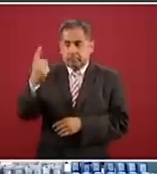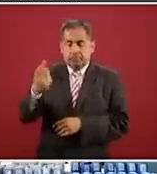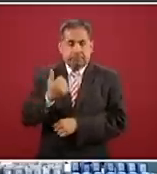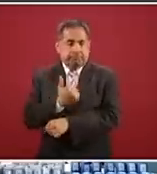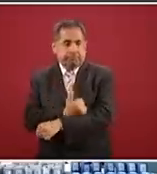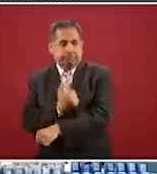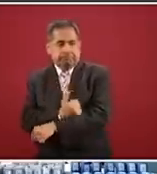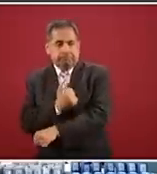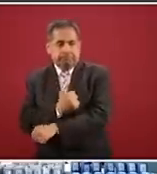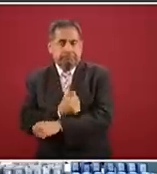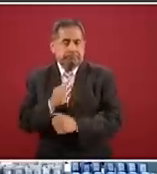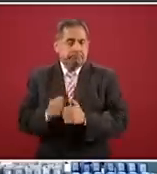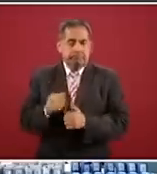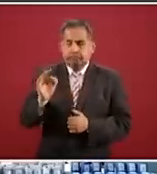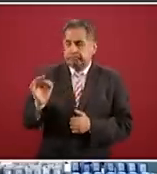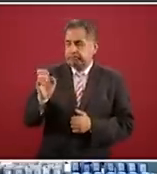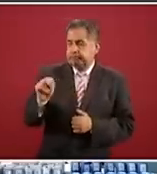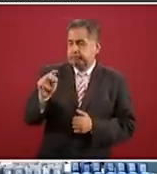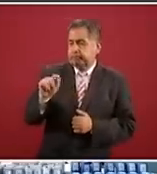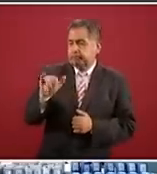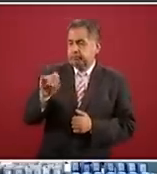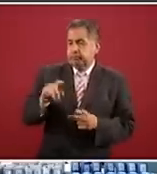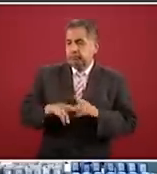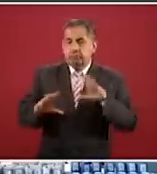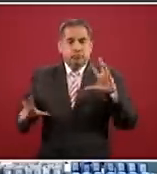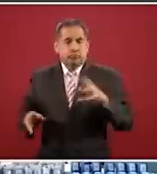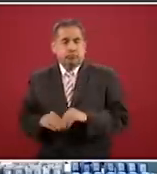fentanilo y